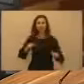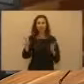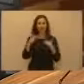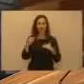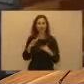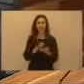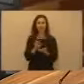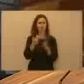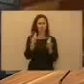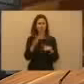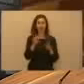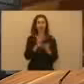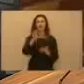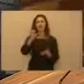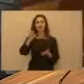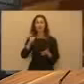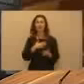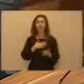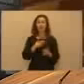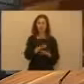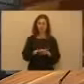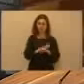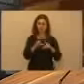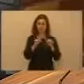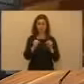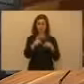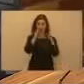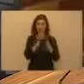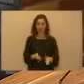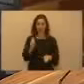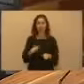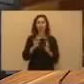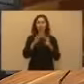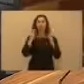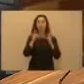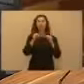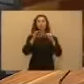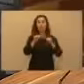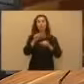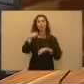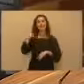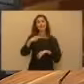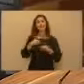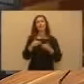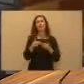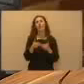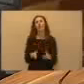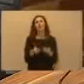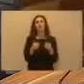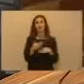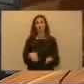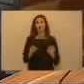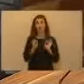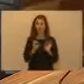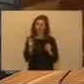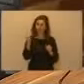denunciaban que desde la gerencia del SEPA y el propio gobierno asturiano, usted mismo, consejero de Presidencia, lo único que hacían era dar largas a los trabajadores, mientras que